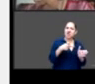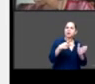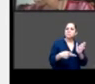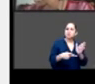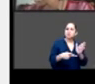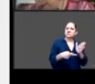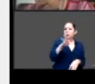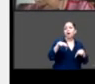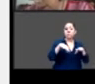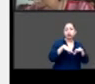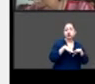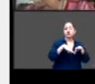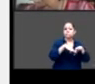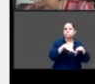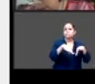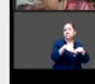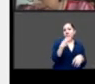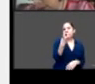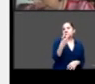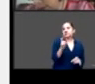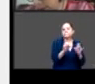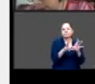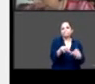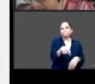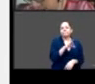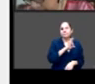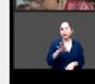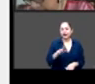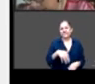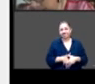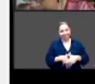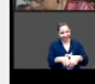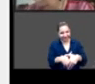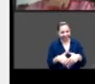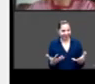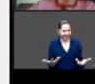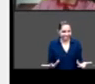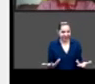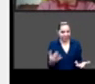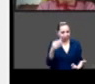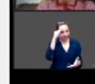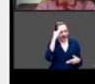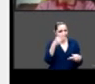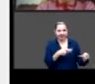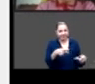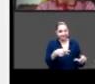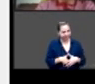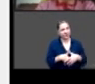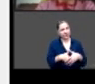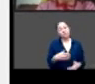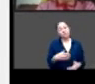no deseado no planeado entonces ya el problema que teníamos de tasas de embarazo adolescente